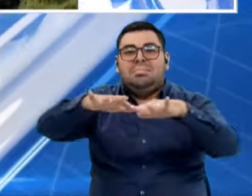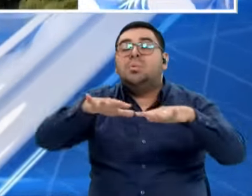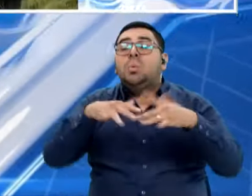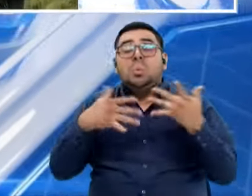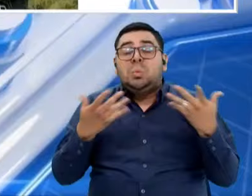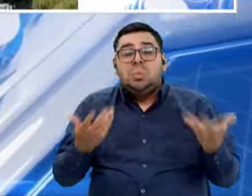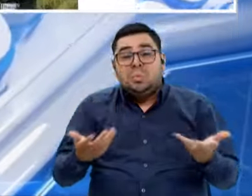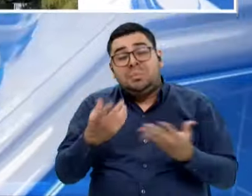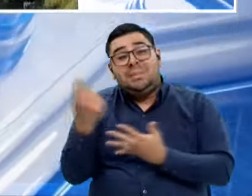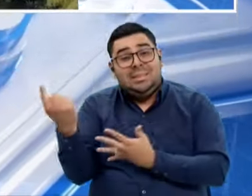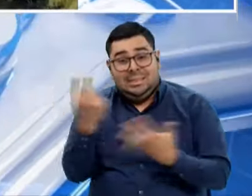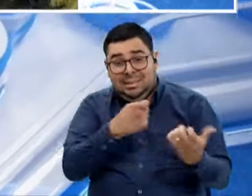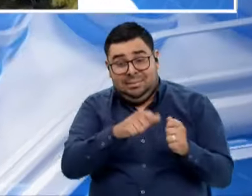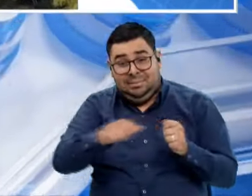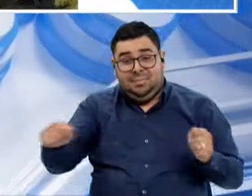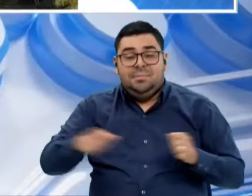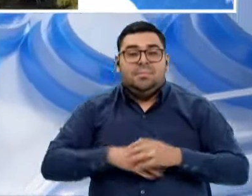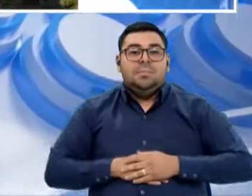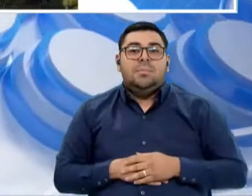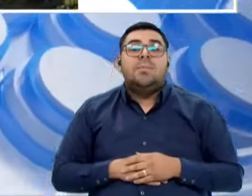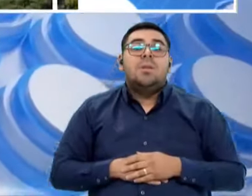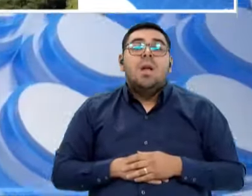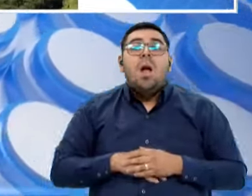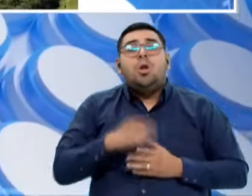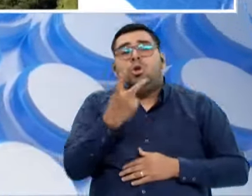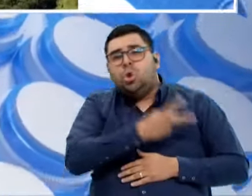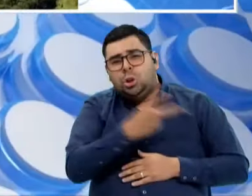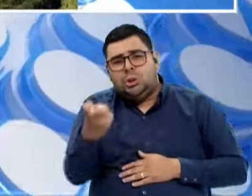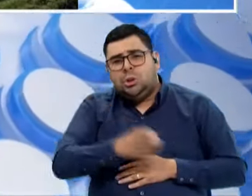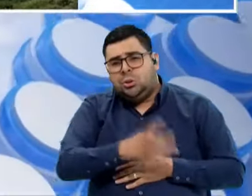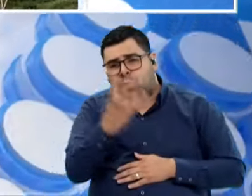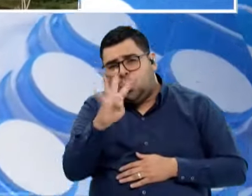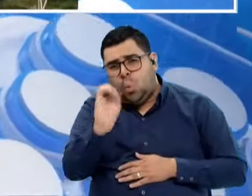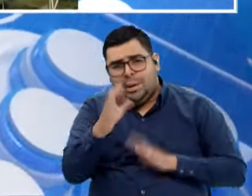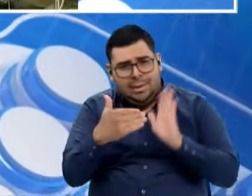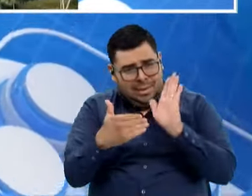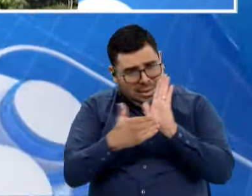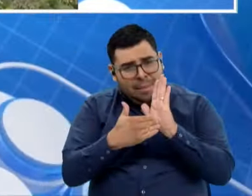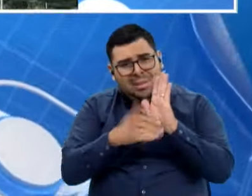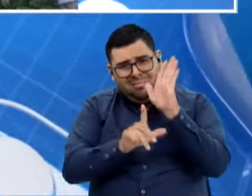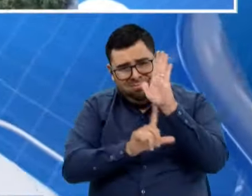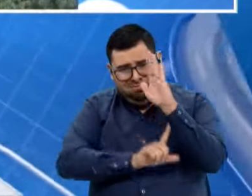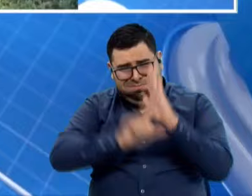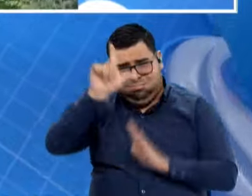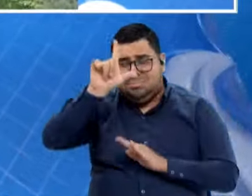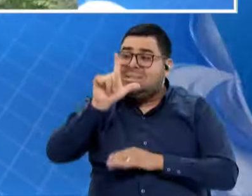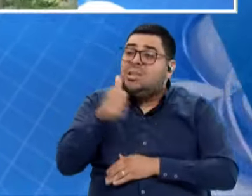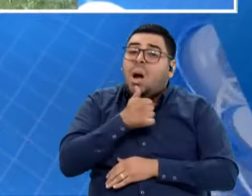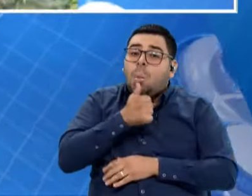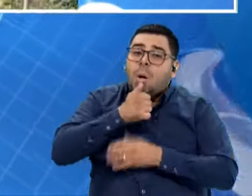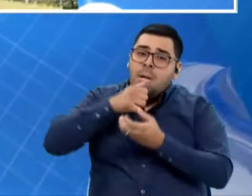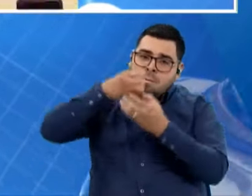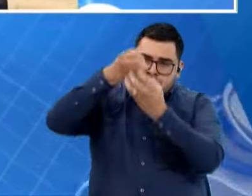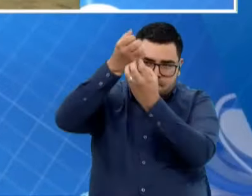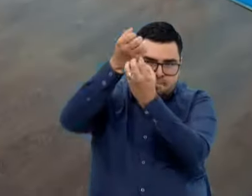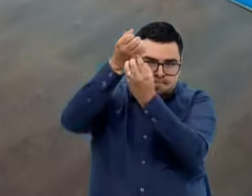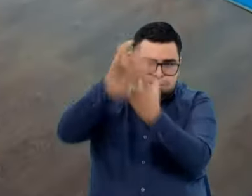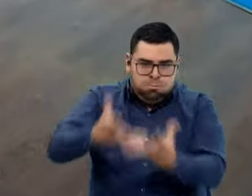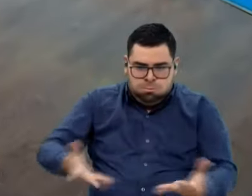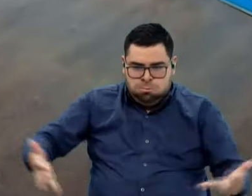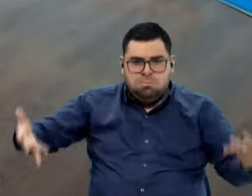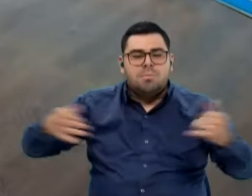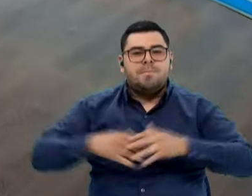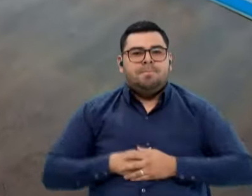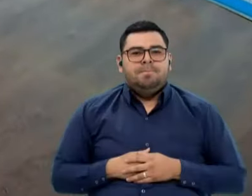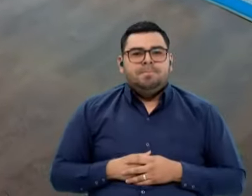Bambibook hemos generado casi 240 mil galones de agua para poder atacar esos incendios que hoy día se nos están presentando. Bueno, hay